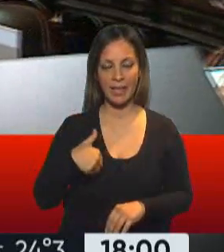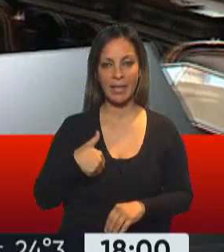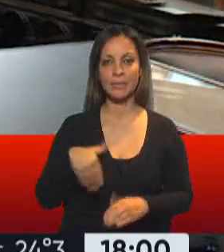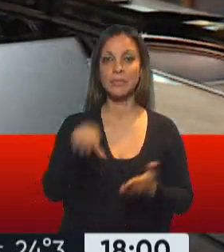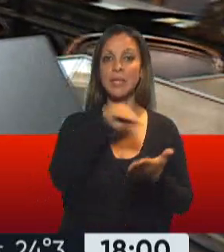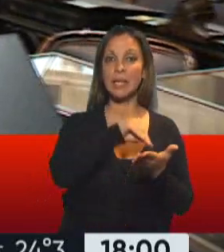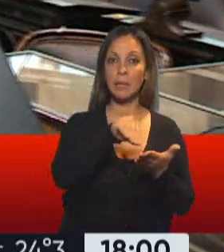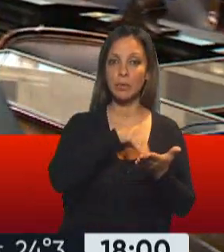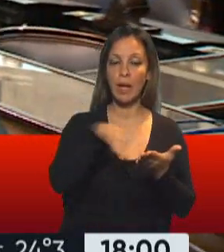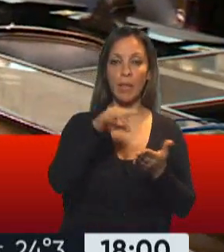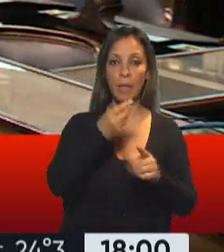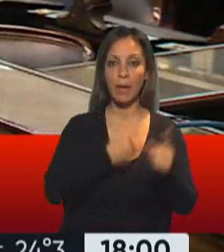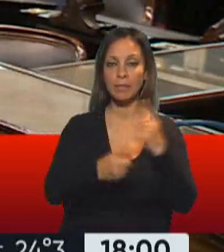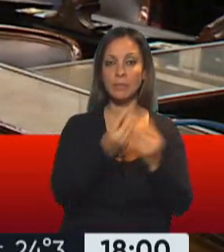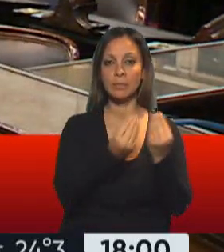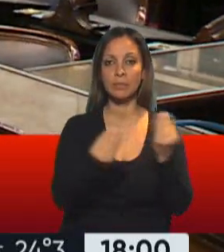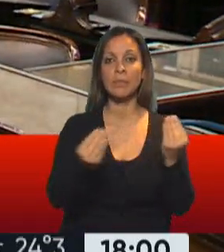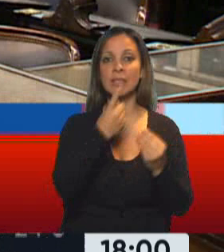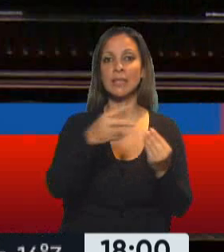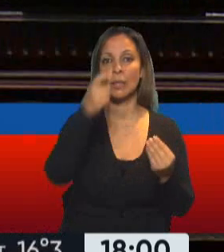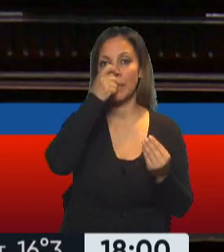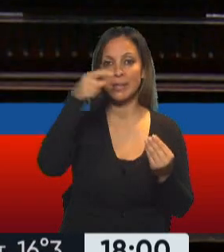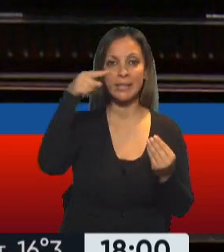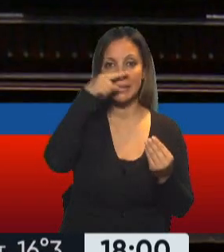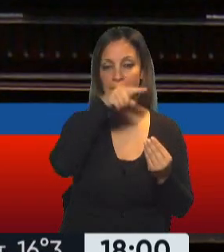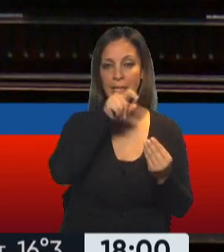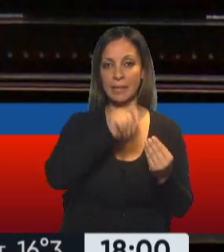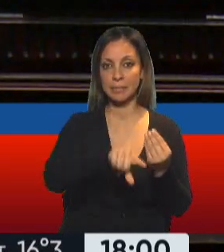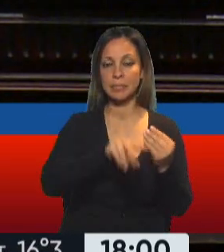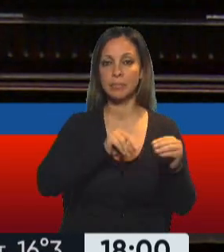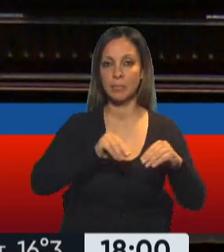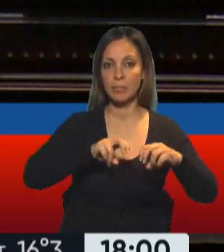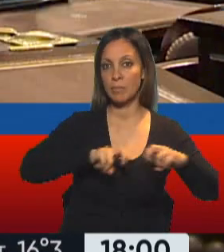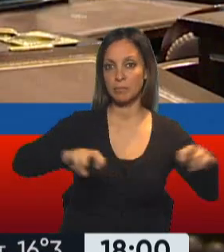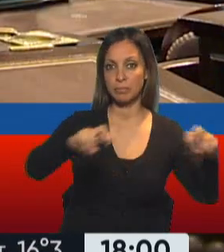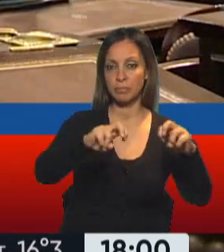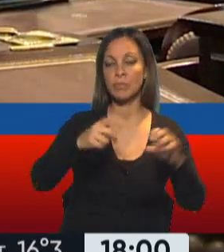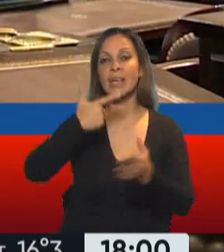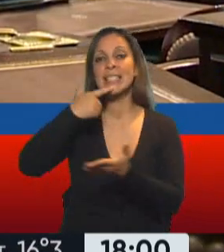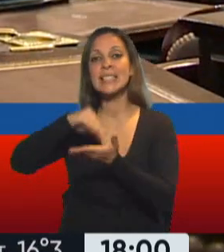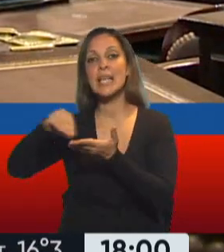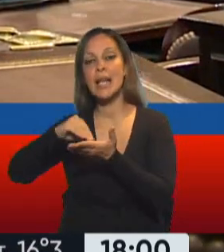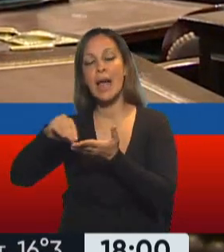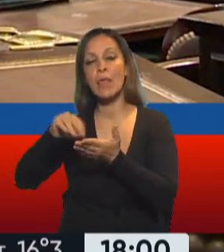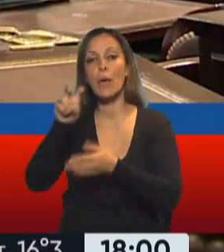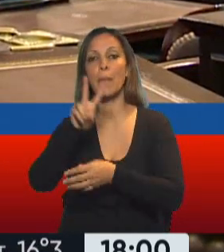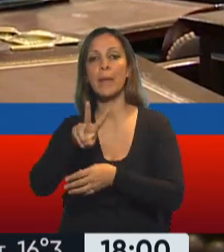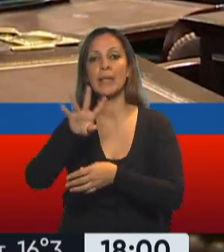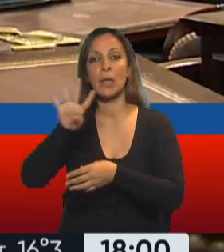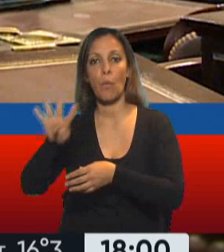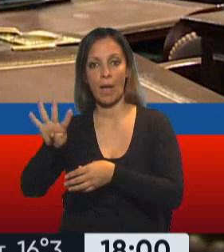Diputados renovará 127 de sus 257 bancas y el Senado 24 de sus